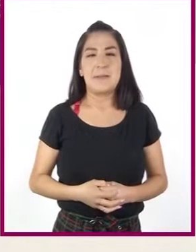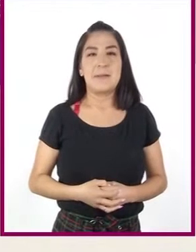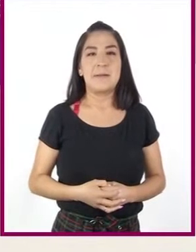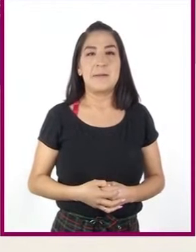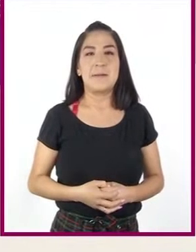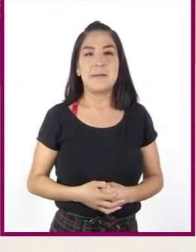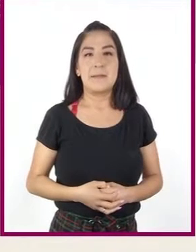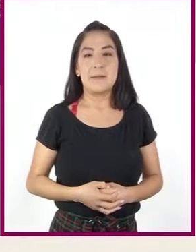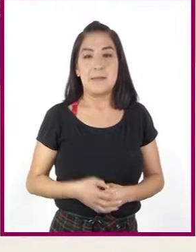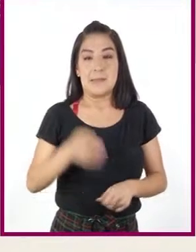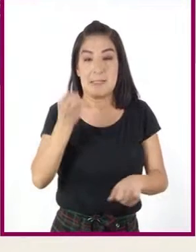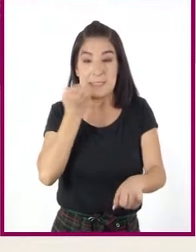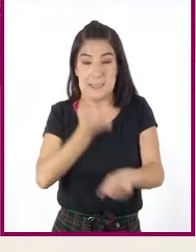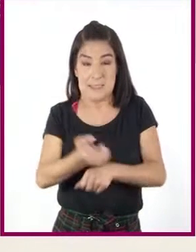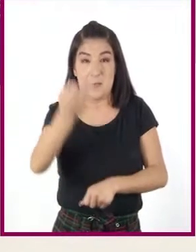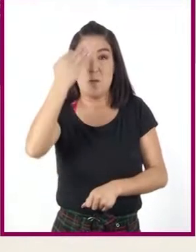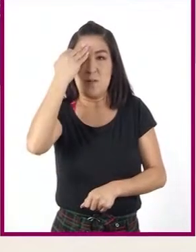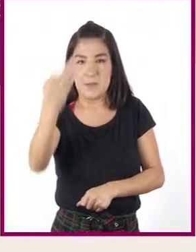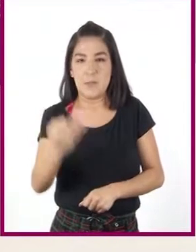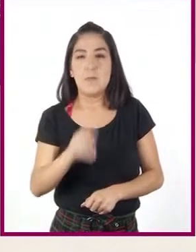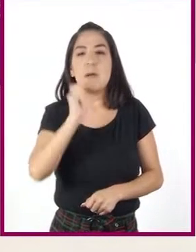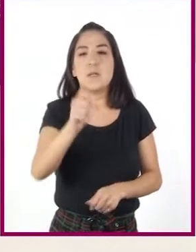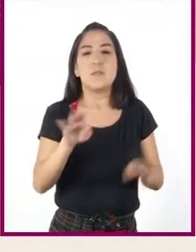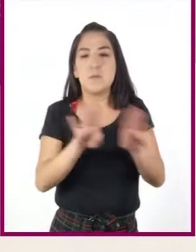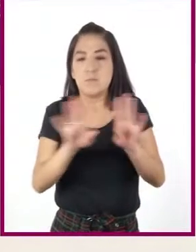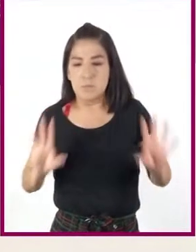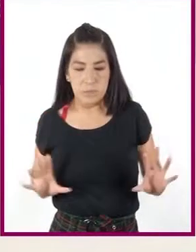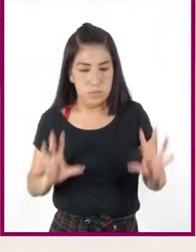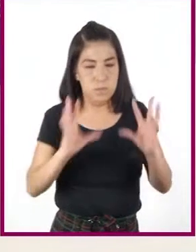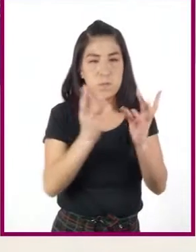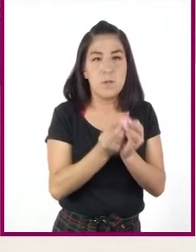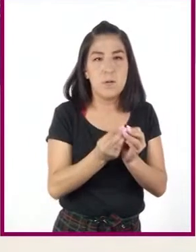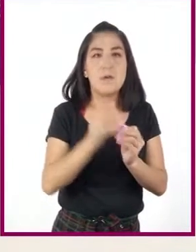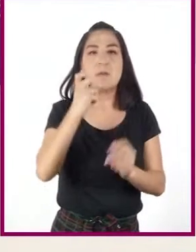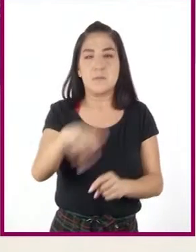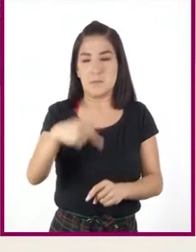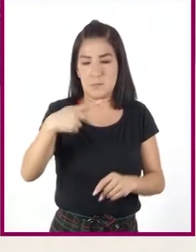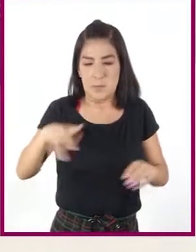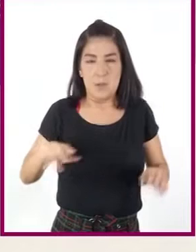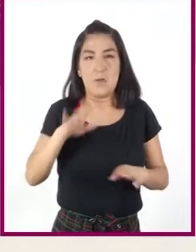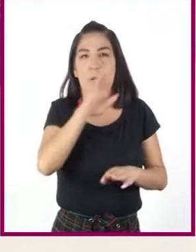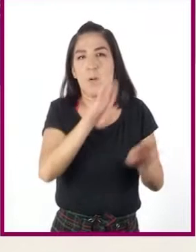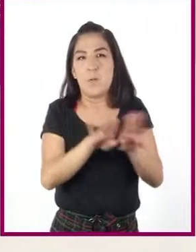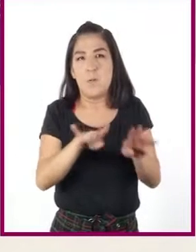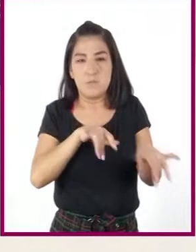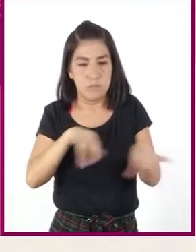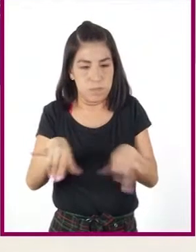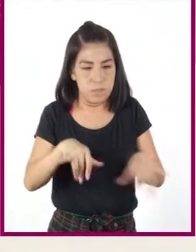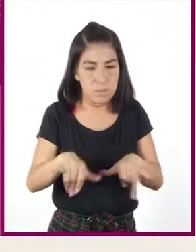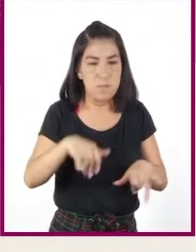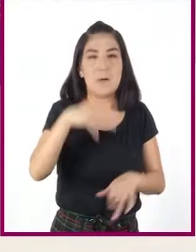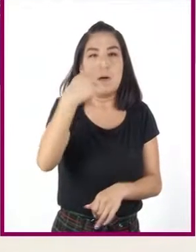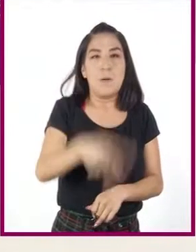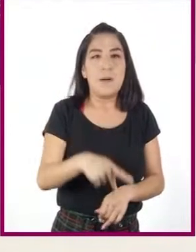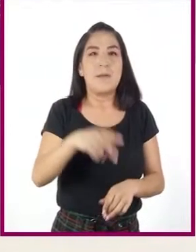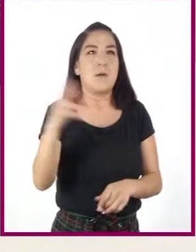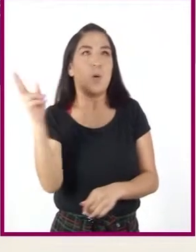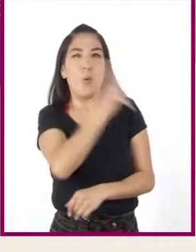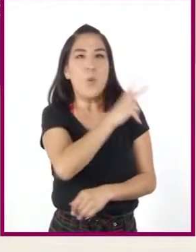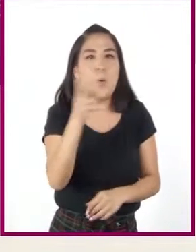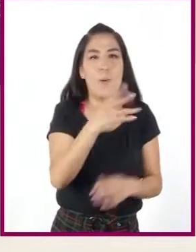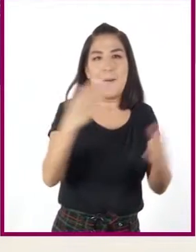El estado del tiempo es la suma de las propiedades físicas de la atmósfera en un momento y lugar